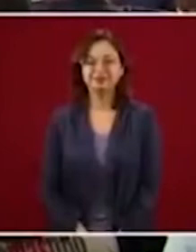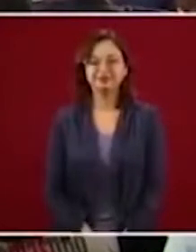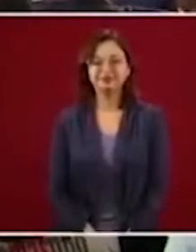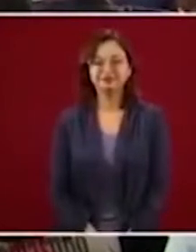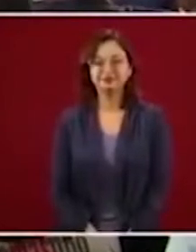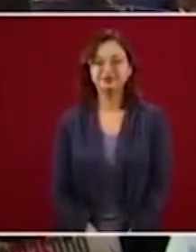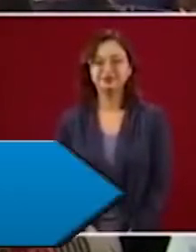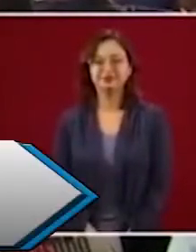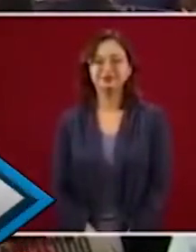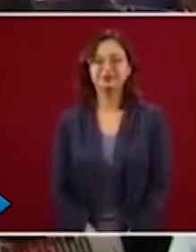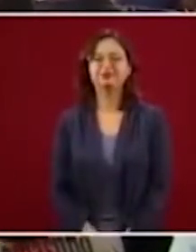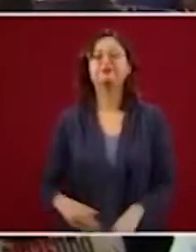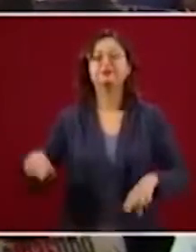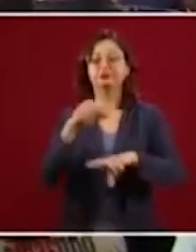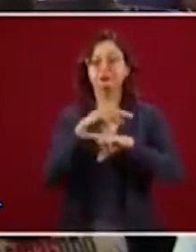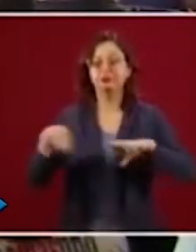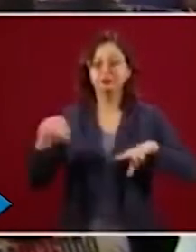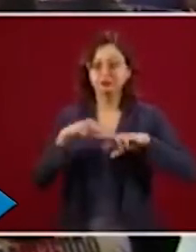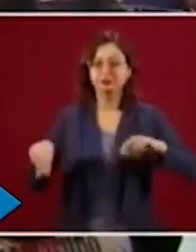El boleto tendría esto.